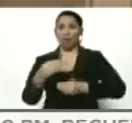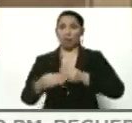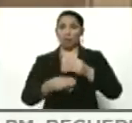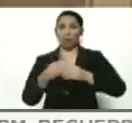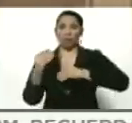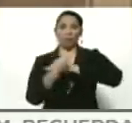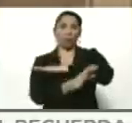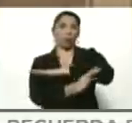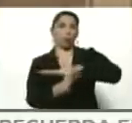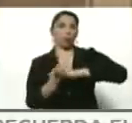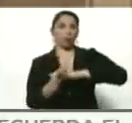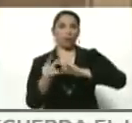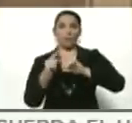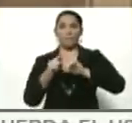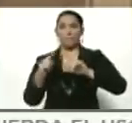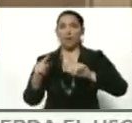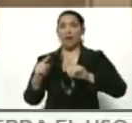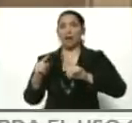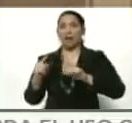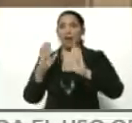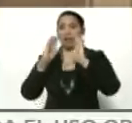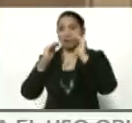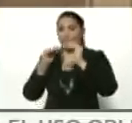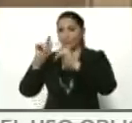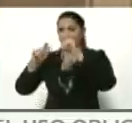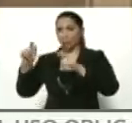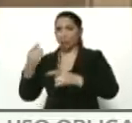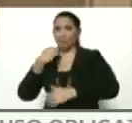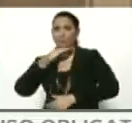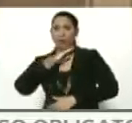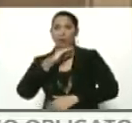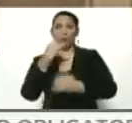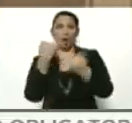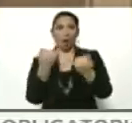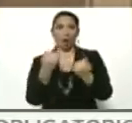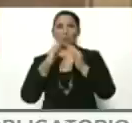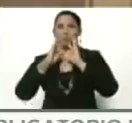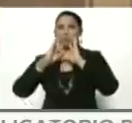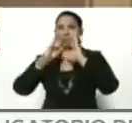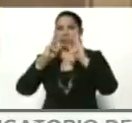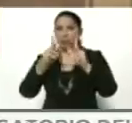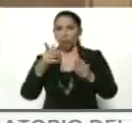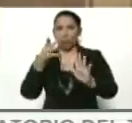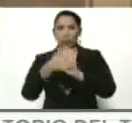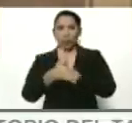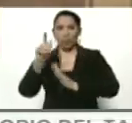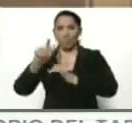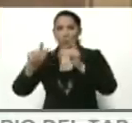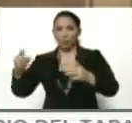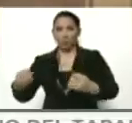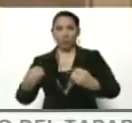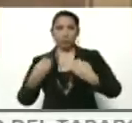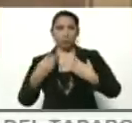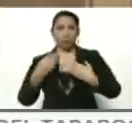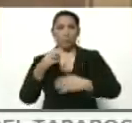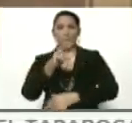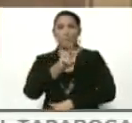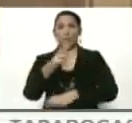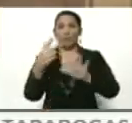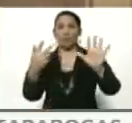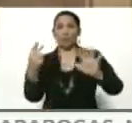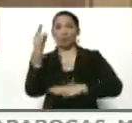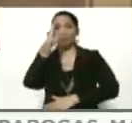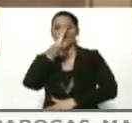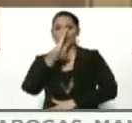la frontera para tales fines. Paso a referir sobre estos casos que son 28 de